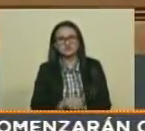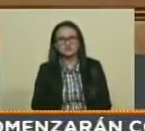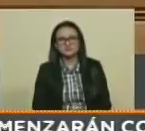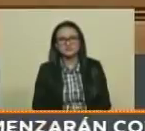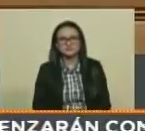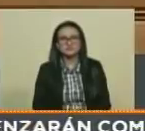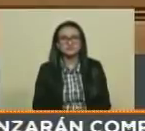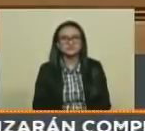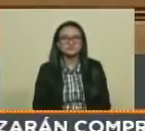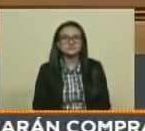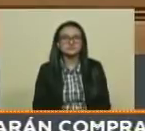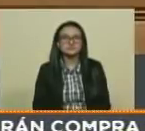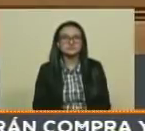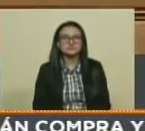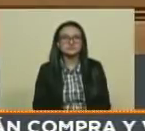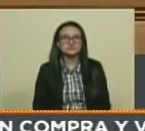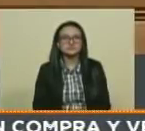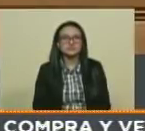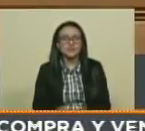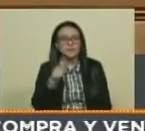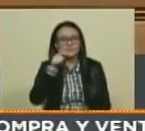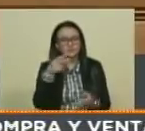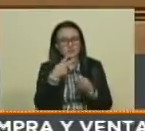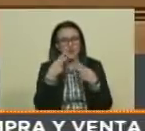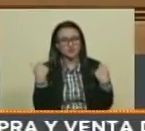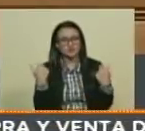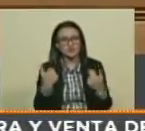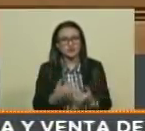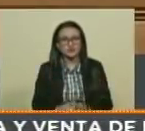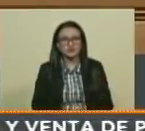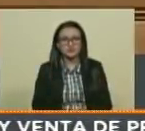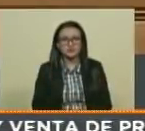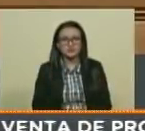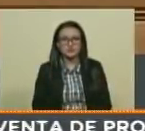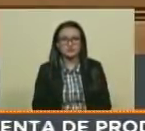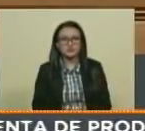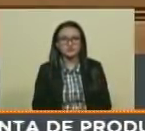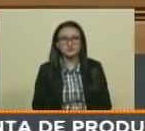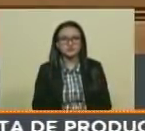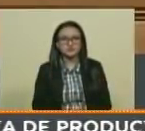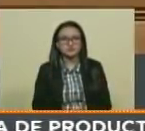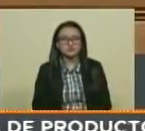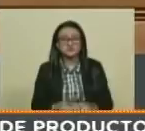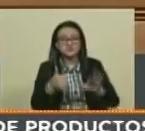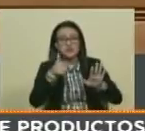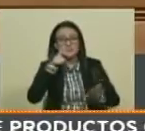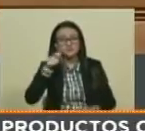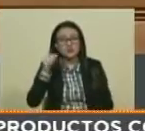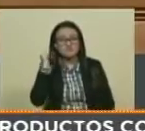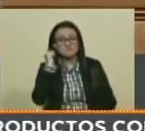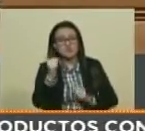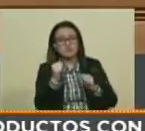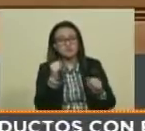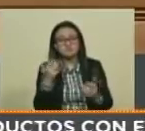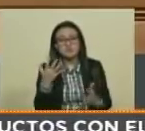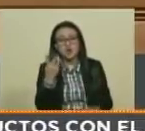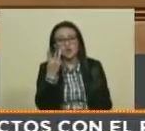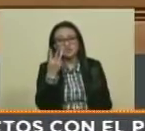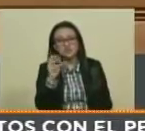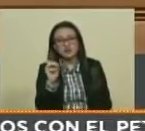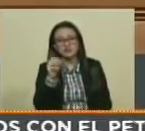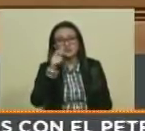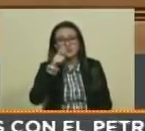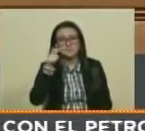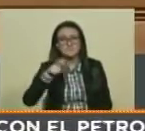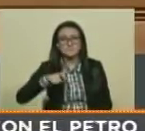a seres inocentes, en un número de 6 asesinados y un número aproximado de 30